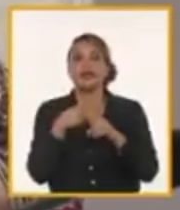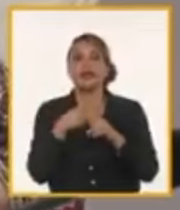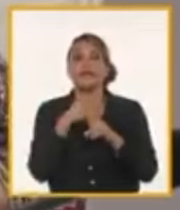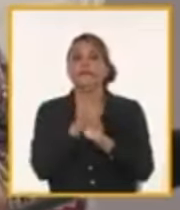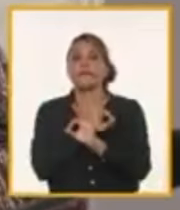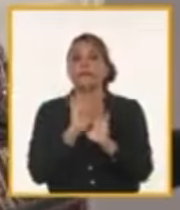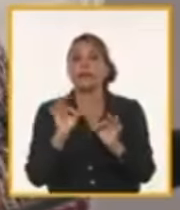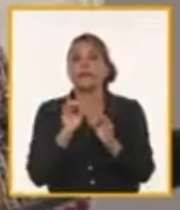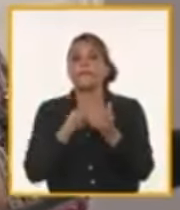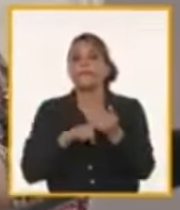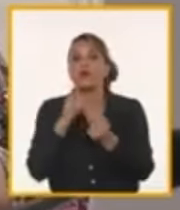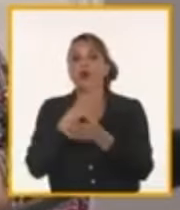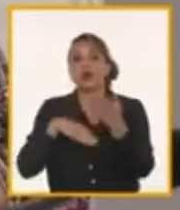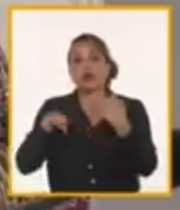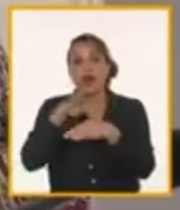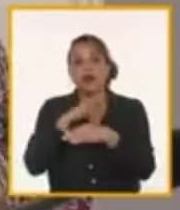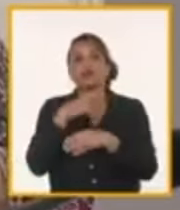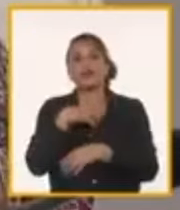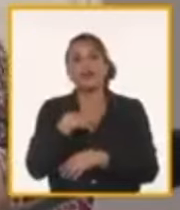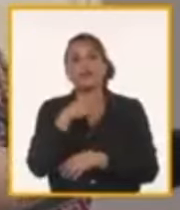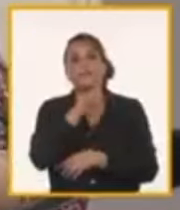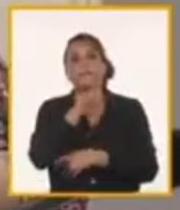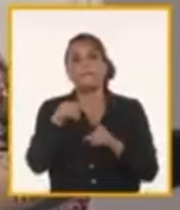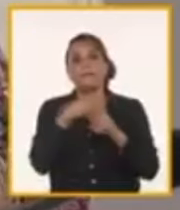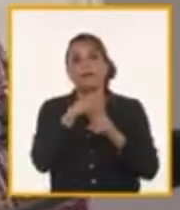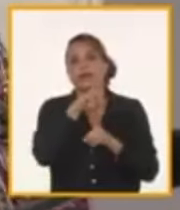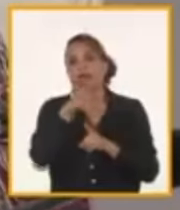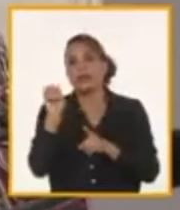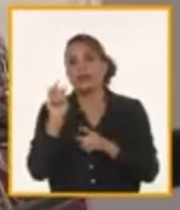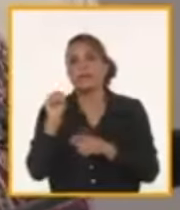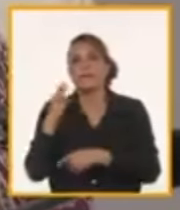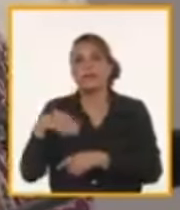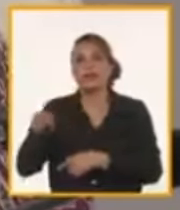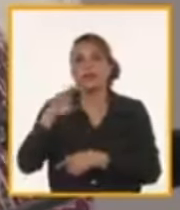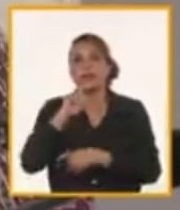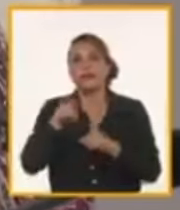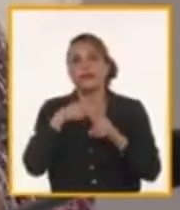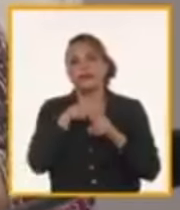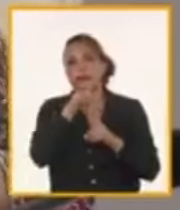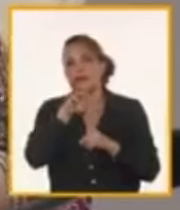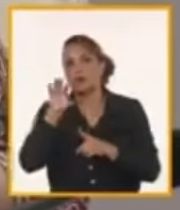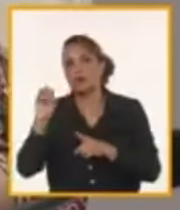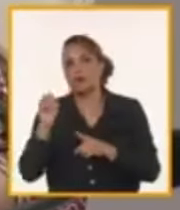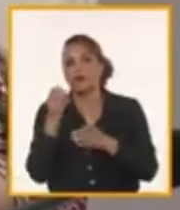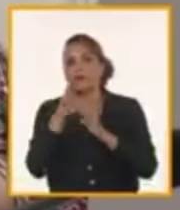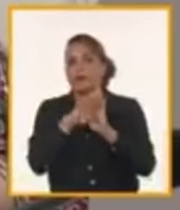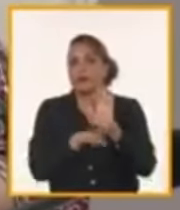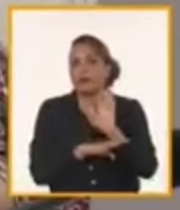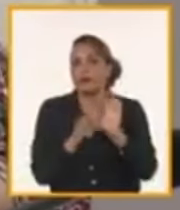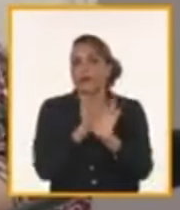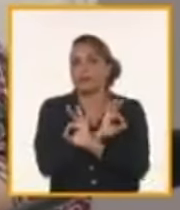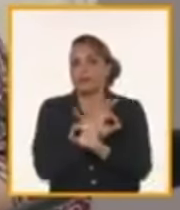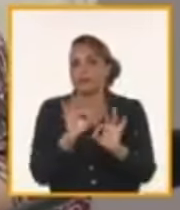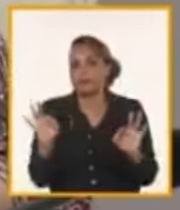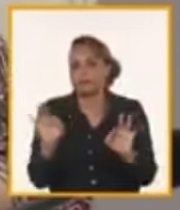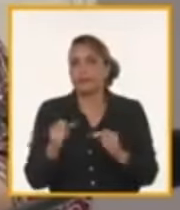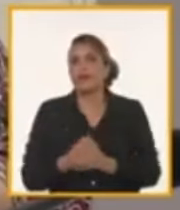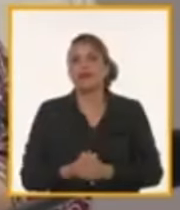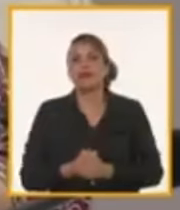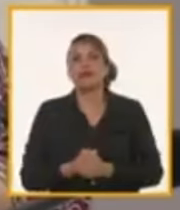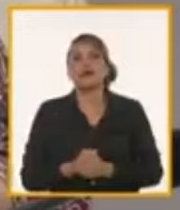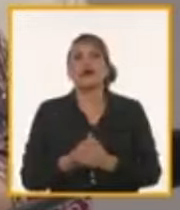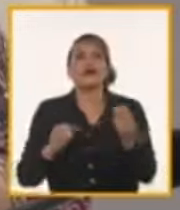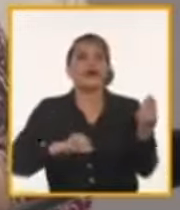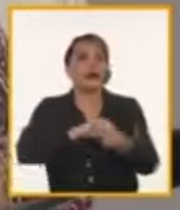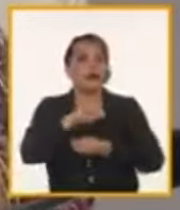contamos en el país con más de 500 maestrías más de 150 programas de especialidades eh hemos también hecho modificaciones